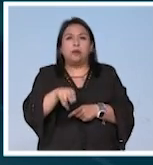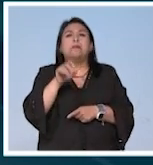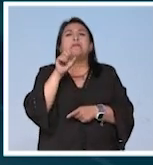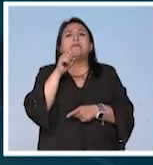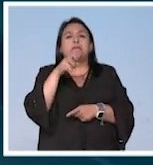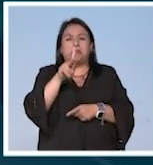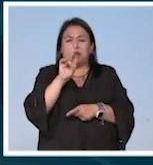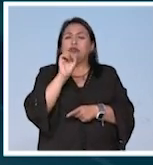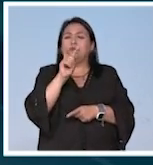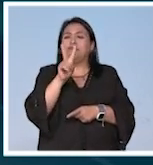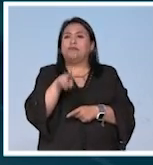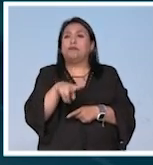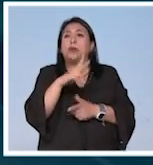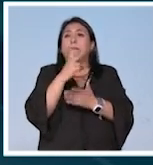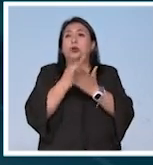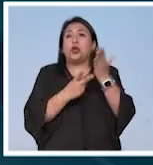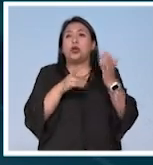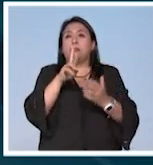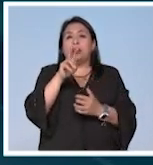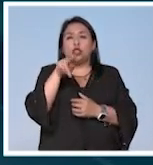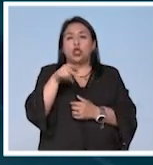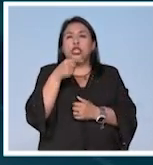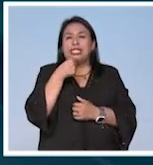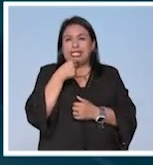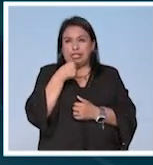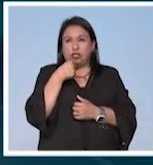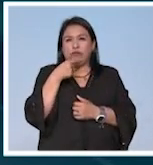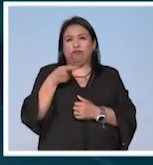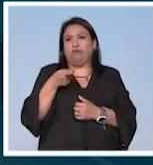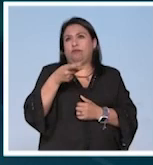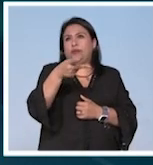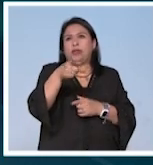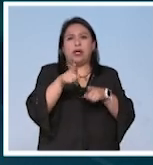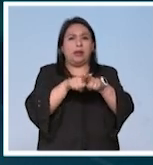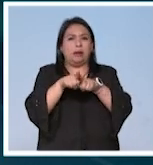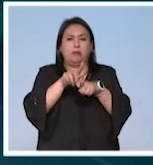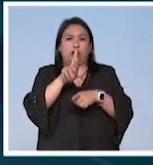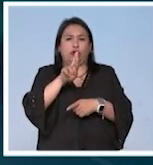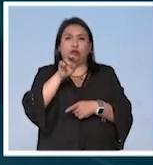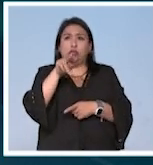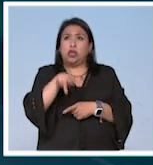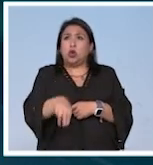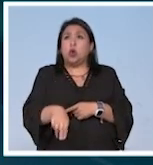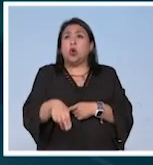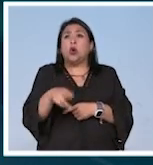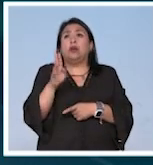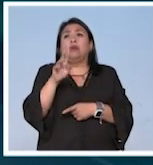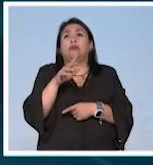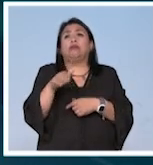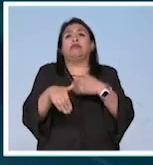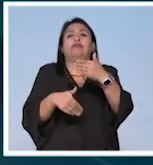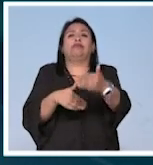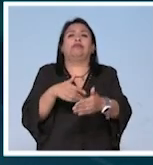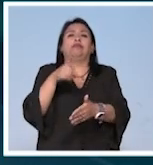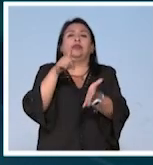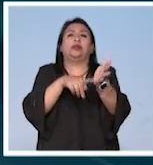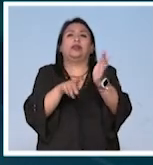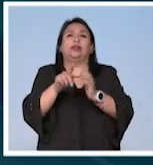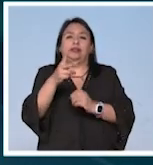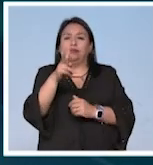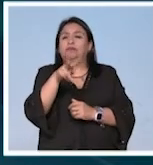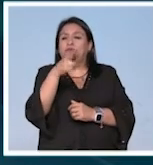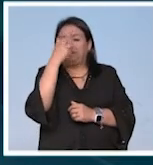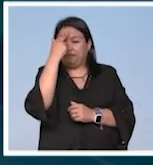efectivamente en el programa El rincón de los niños nos bautizaron como hermanos Rincón hasta hasta 72 efectivamente como lo